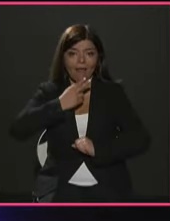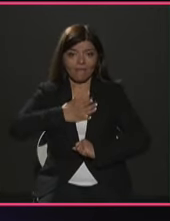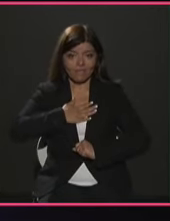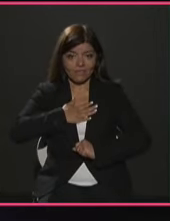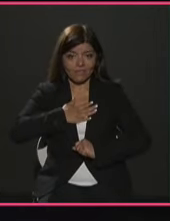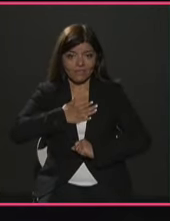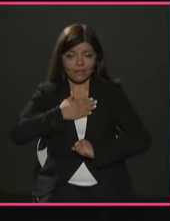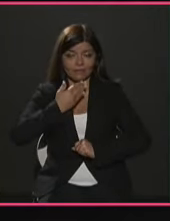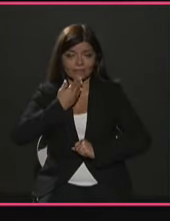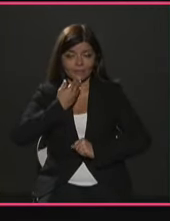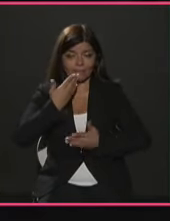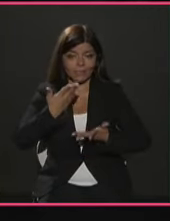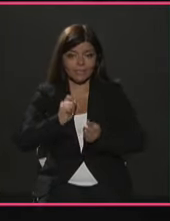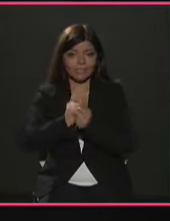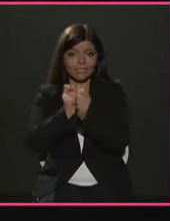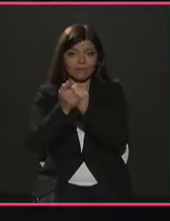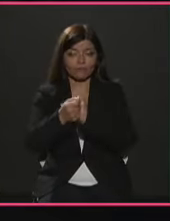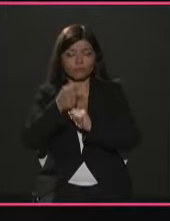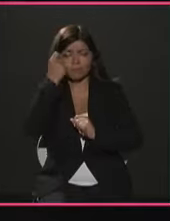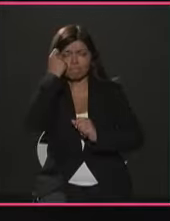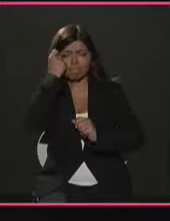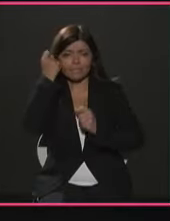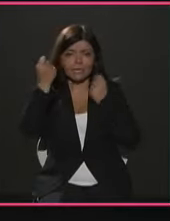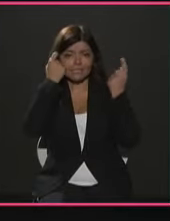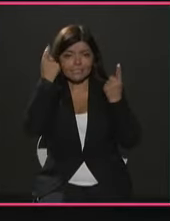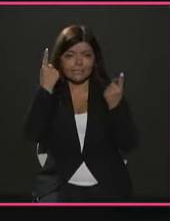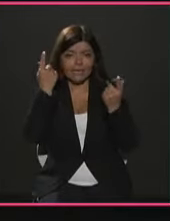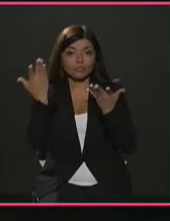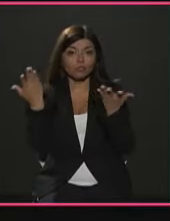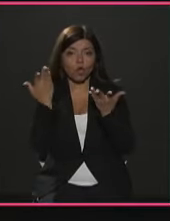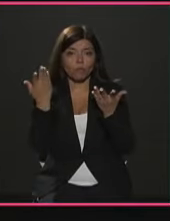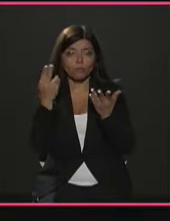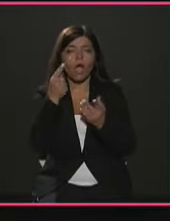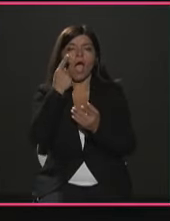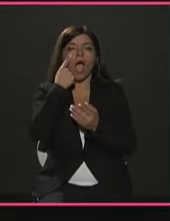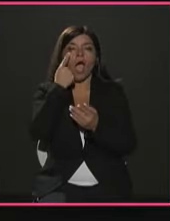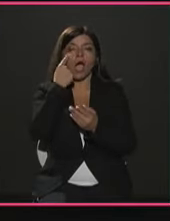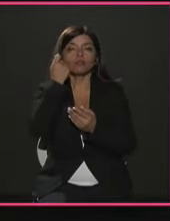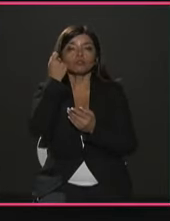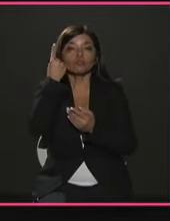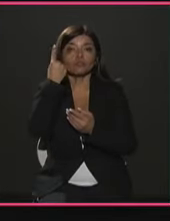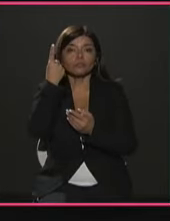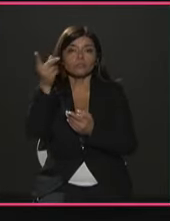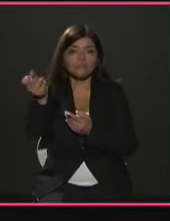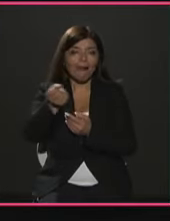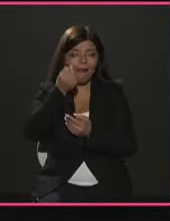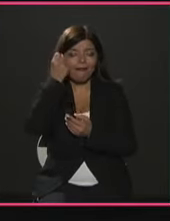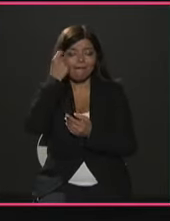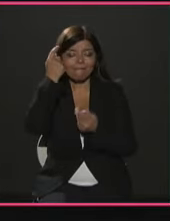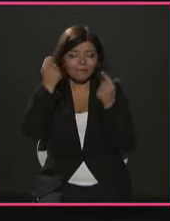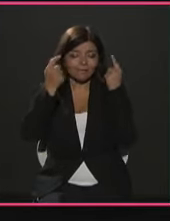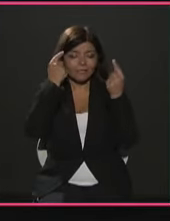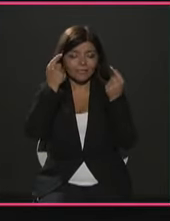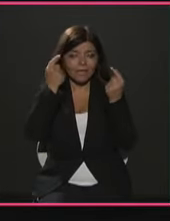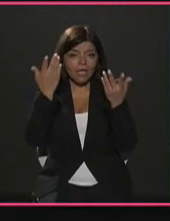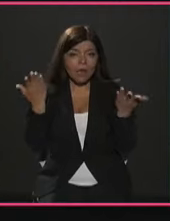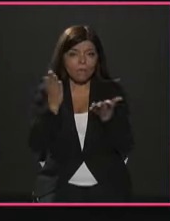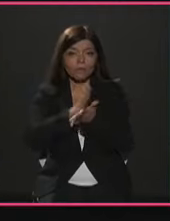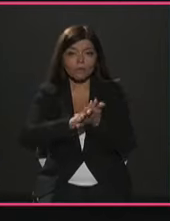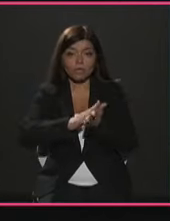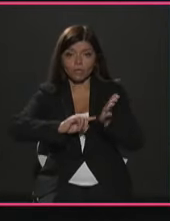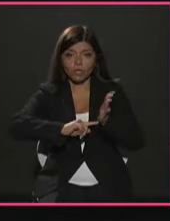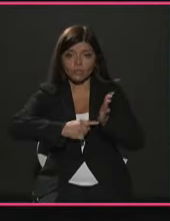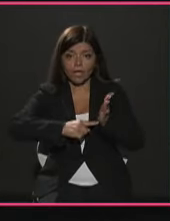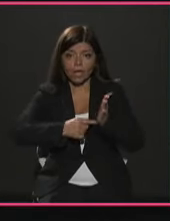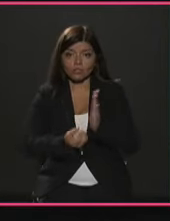también transformar las ideas en conocimiento transformar todos los la creación de tecnología